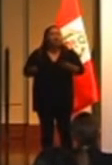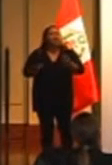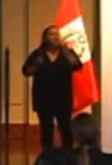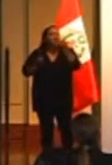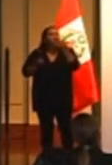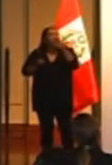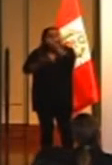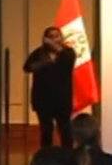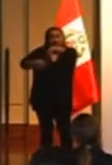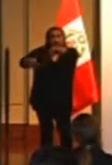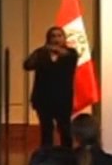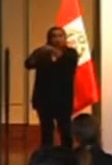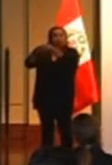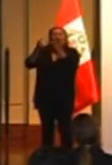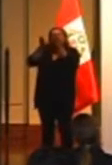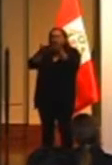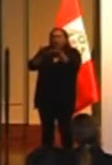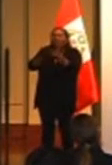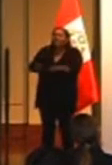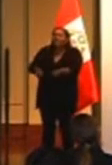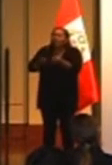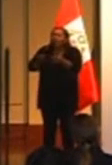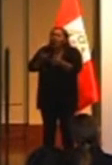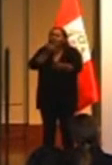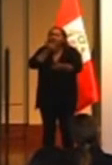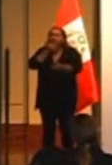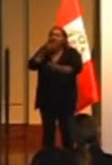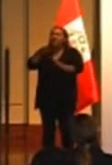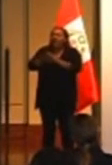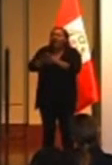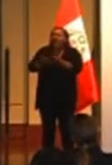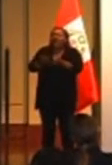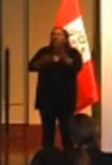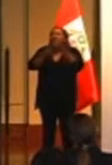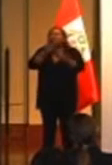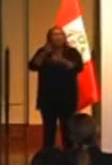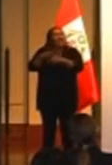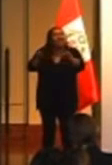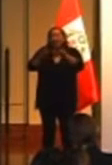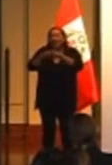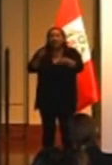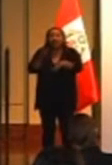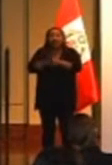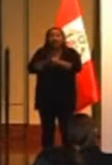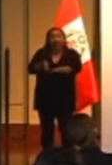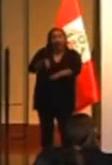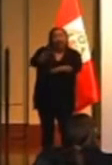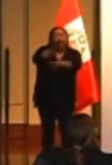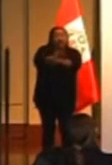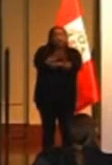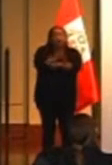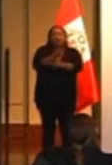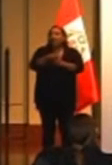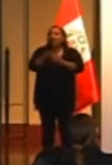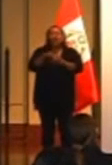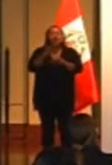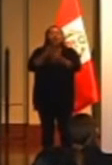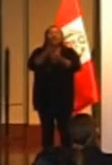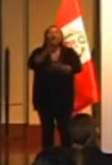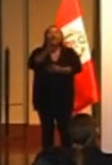cometen los crímenes o por qué pueden pasar cosas o que se anticipan también a la comisión de delitos y situaciones